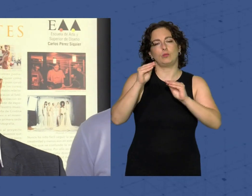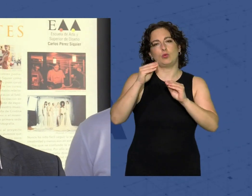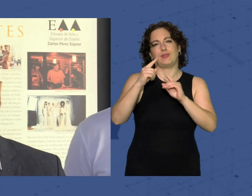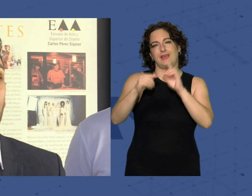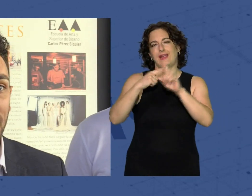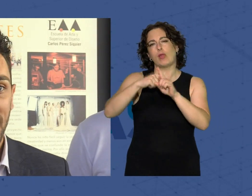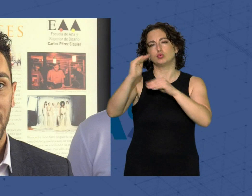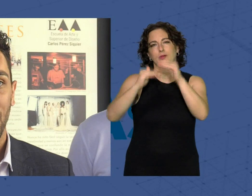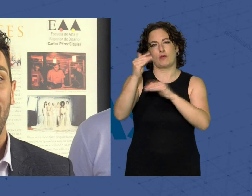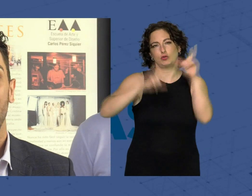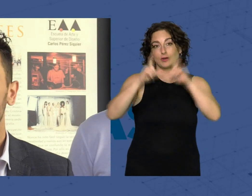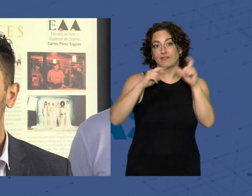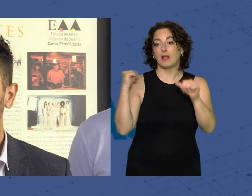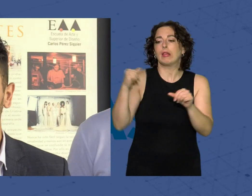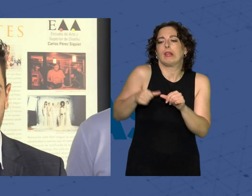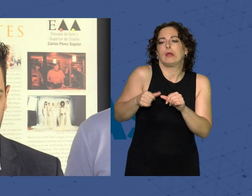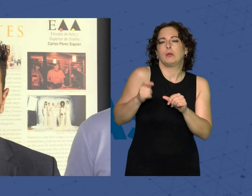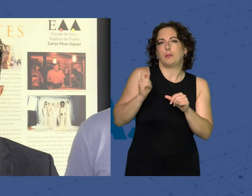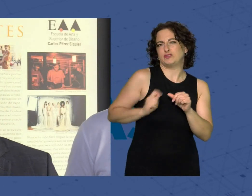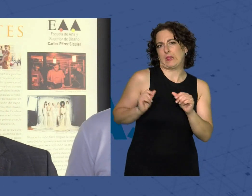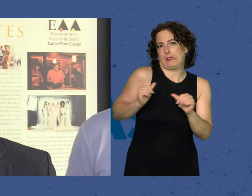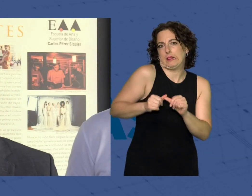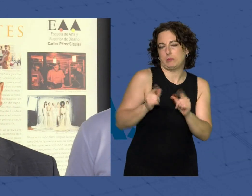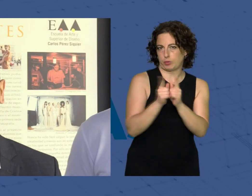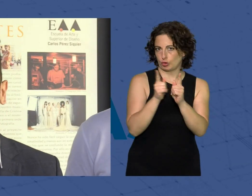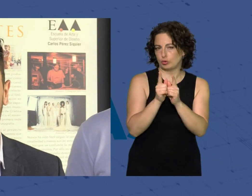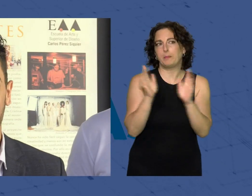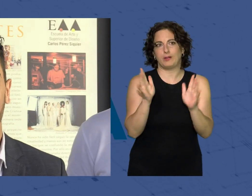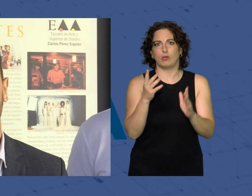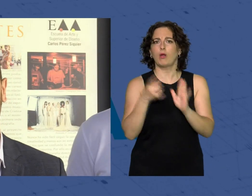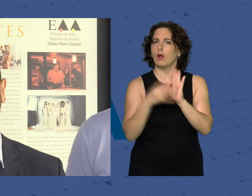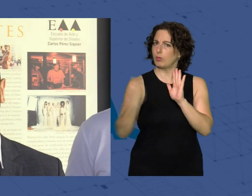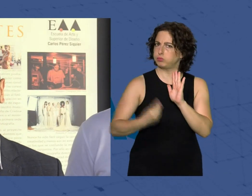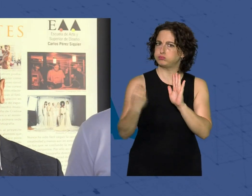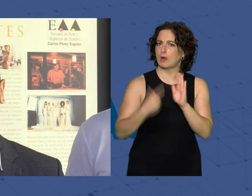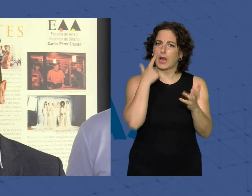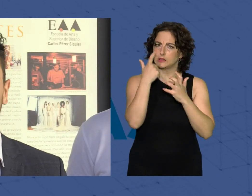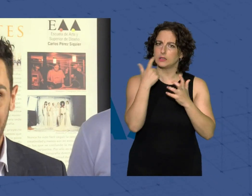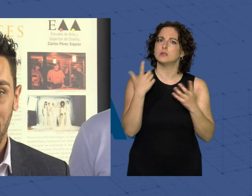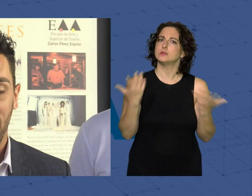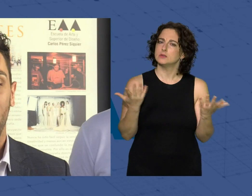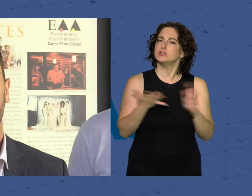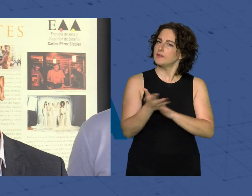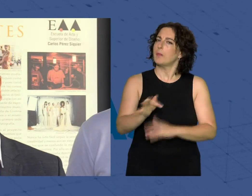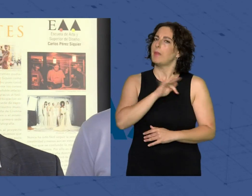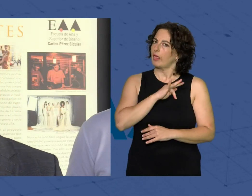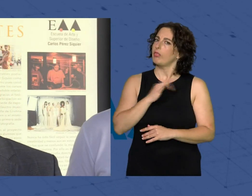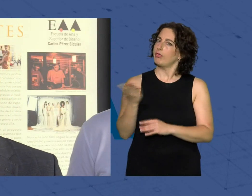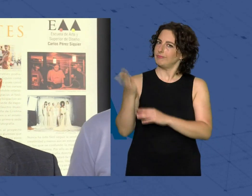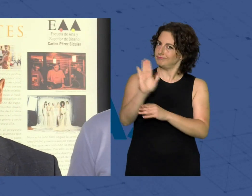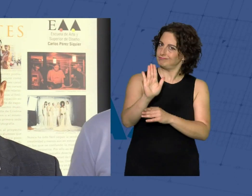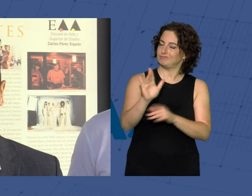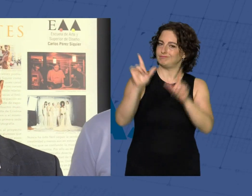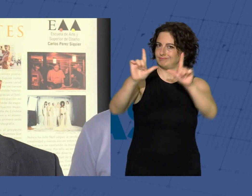y que pese a su corta trayectoria ya presentan una calidad artística que les hace ser merecedores de estar en este